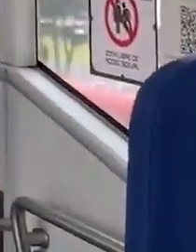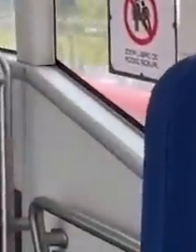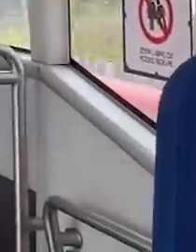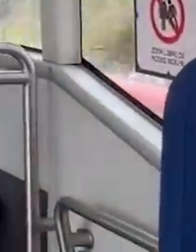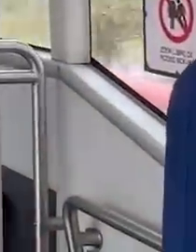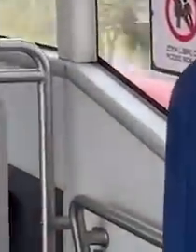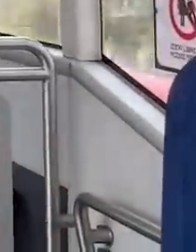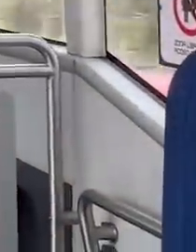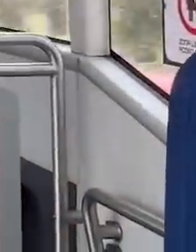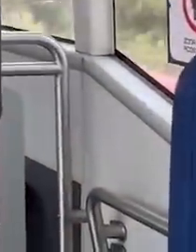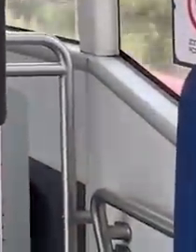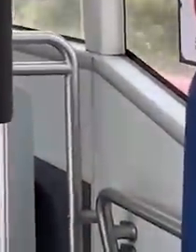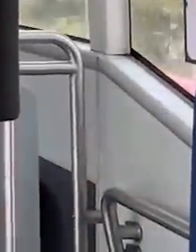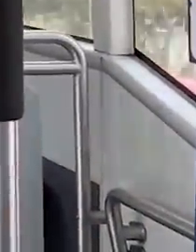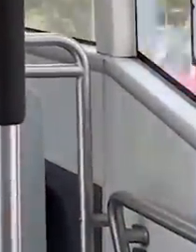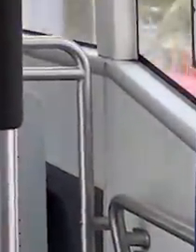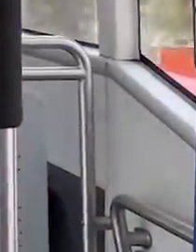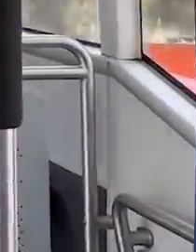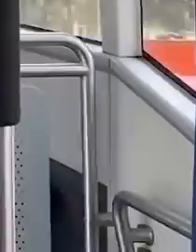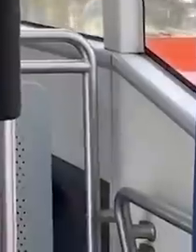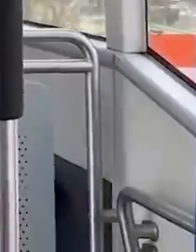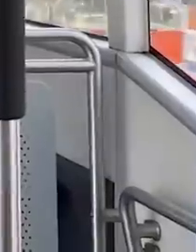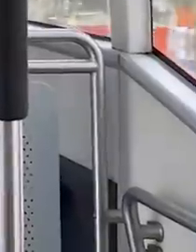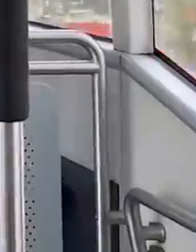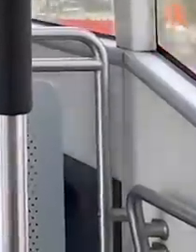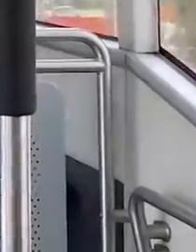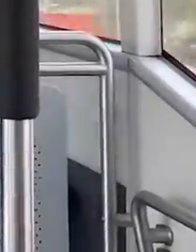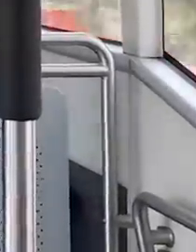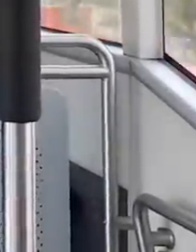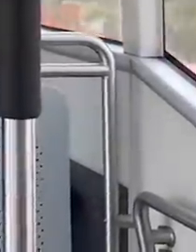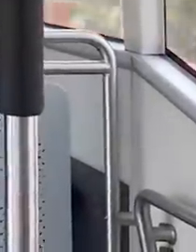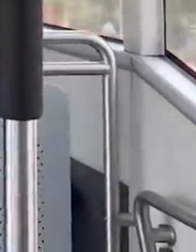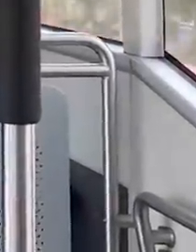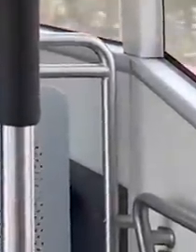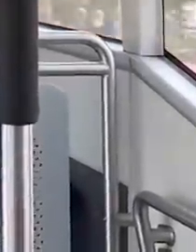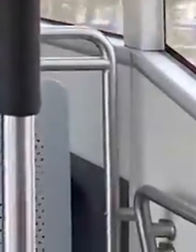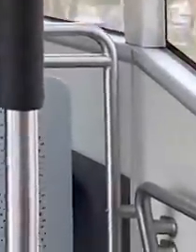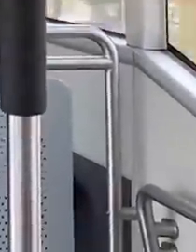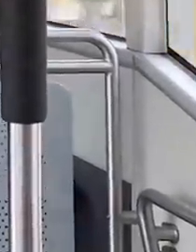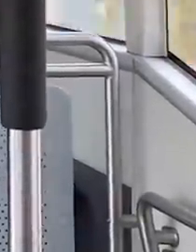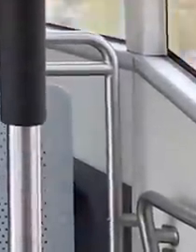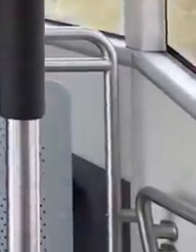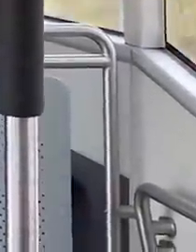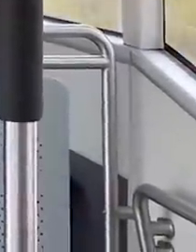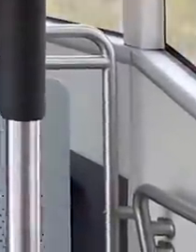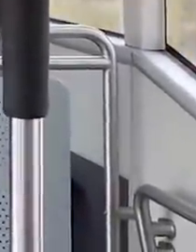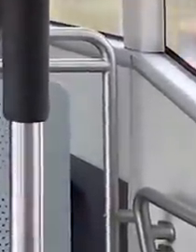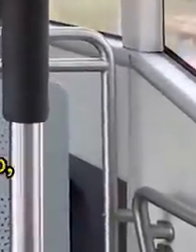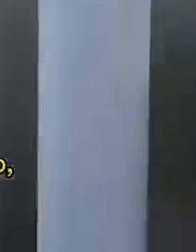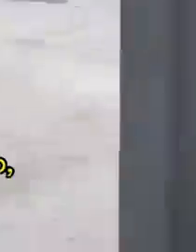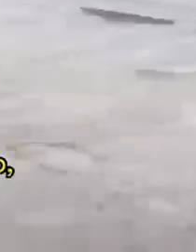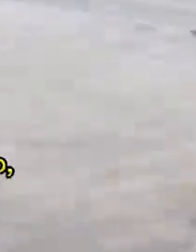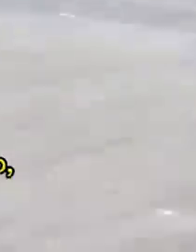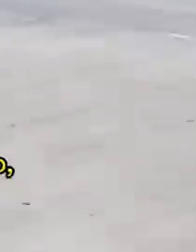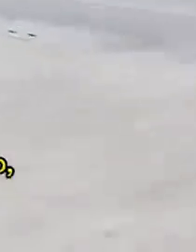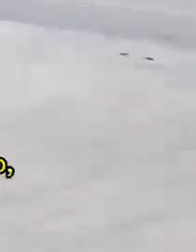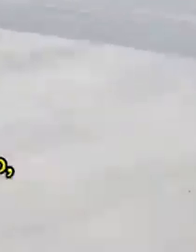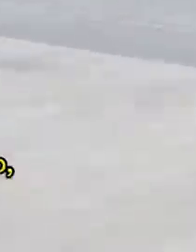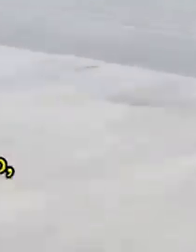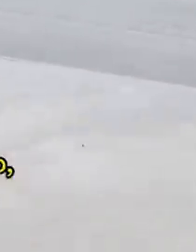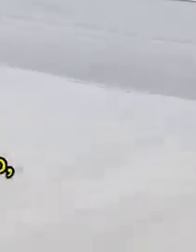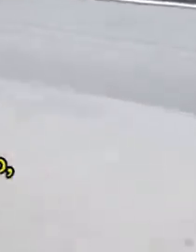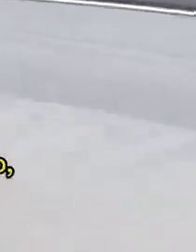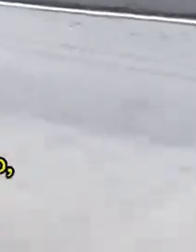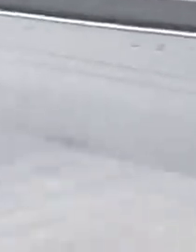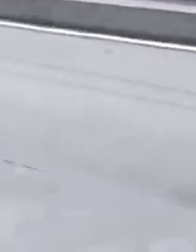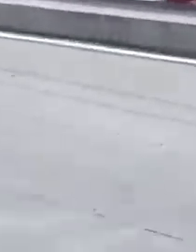Hola, buenas tardes. Estamos aquí en el inicio de pruebas operativas del trolebús elevado. ¿Por qué son importantes las pruebas